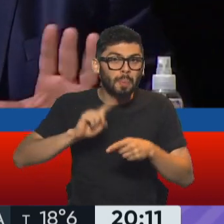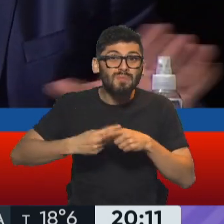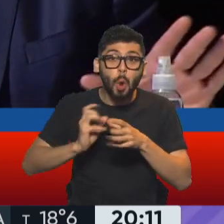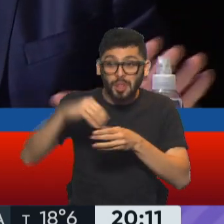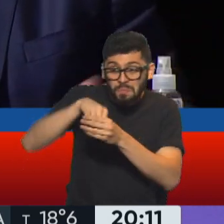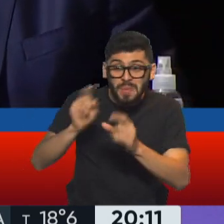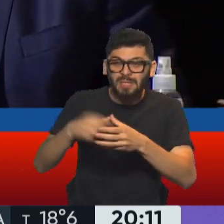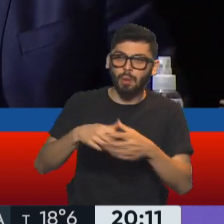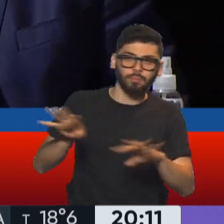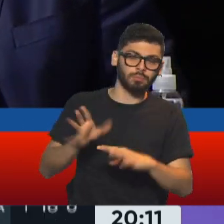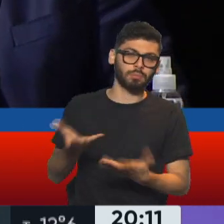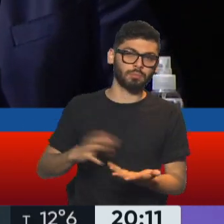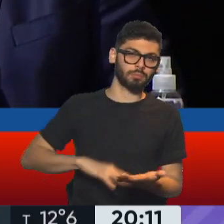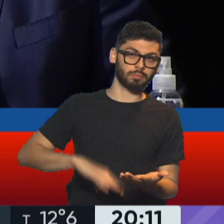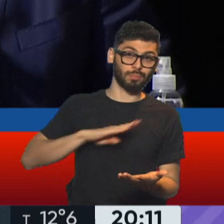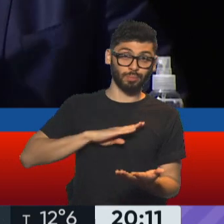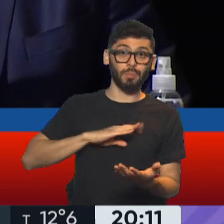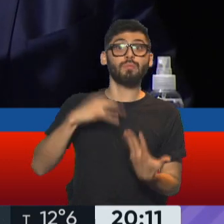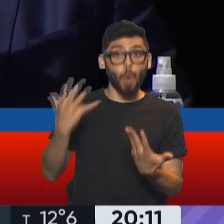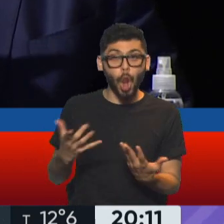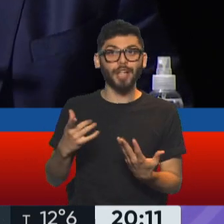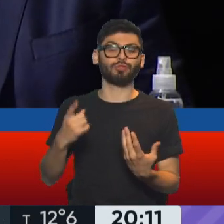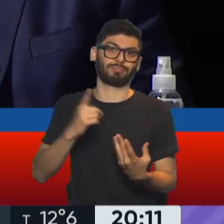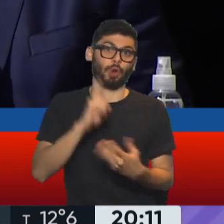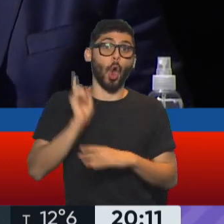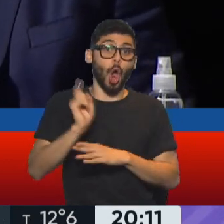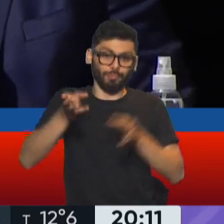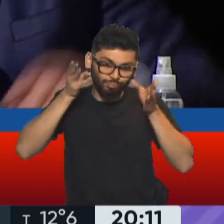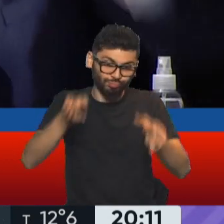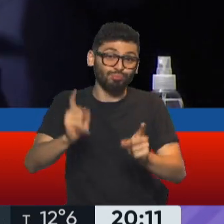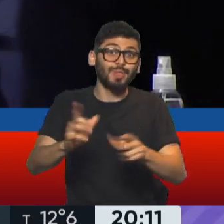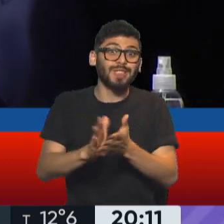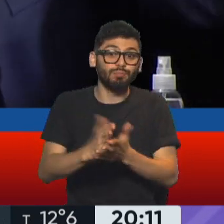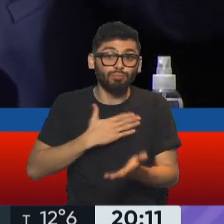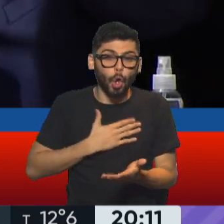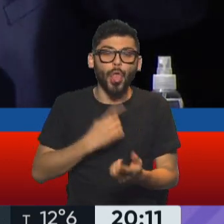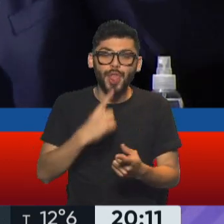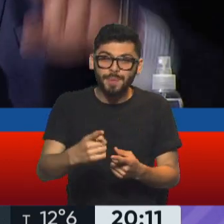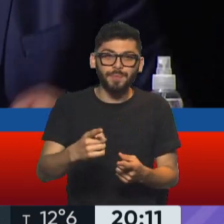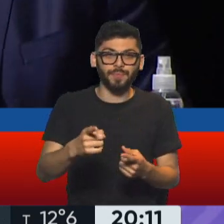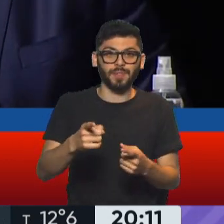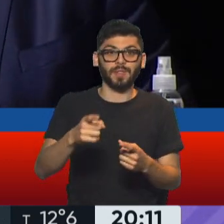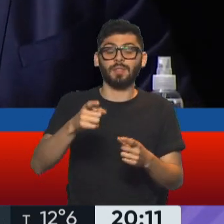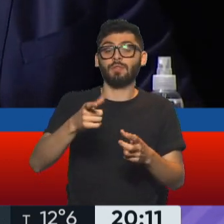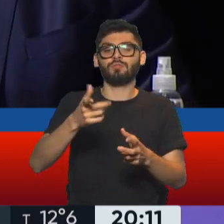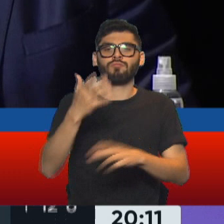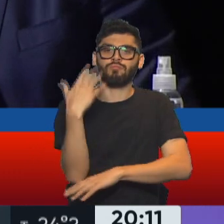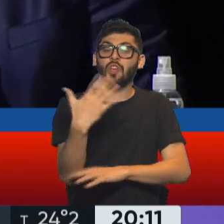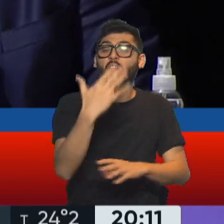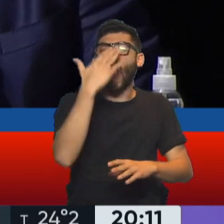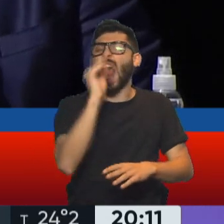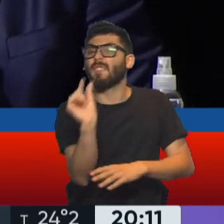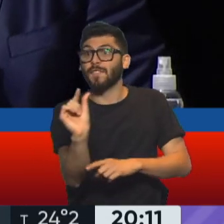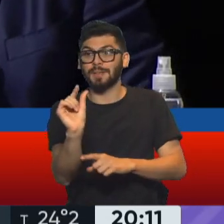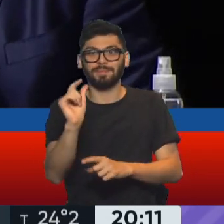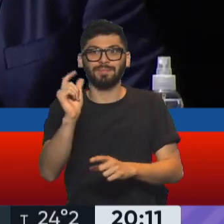y hoy el presidente le habla a los propios y retoma al final la verdadera agenda que tiene que tener, que es la